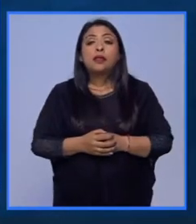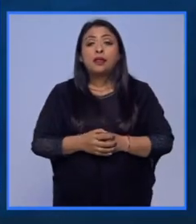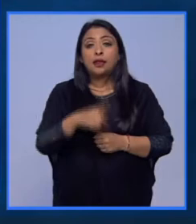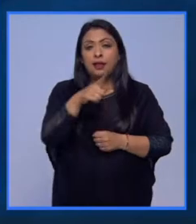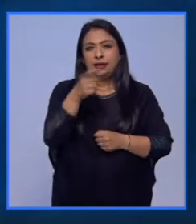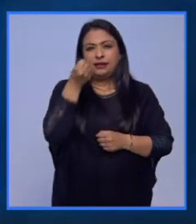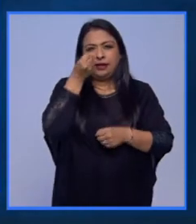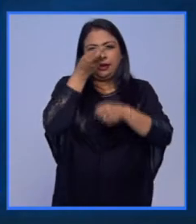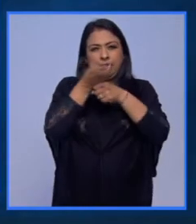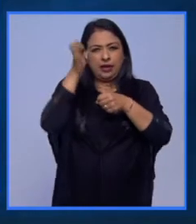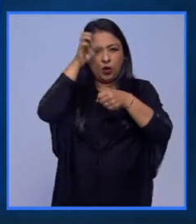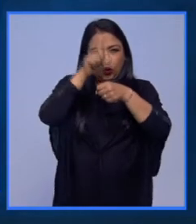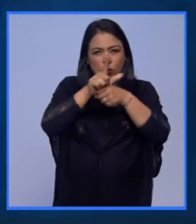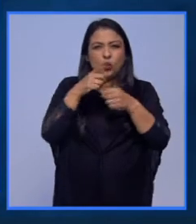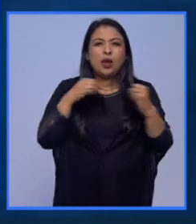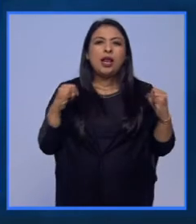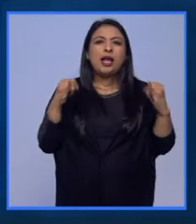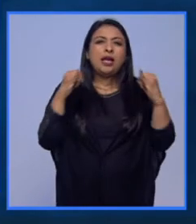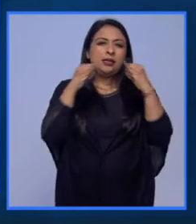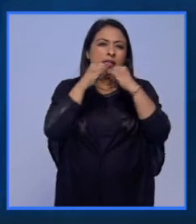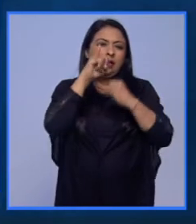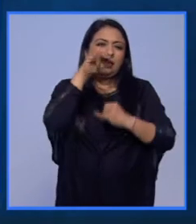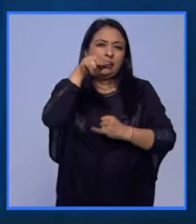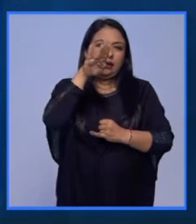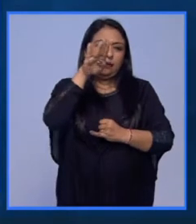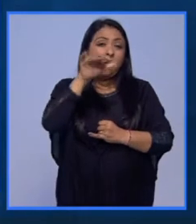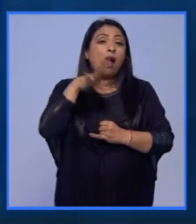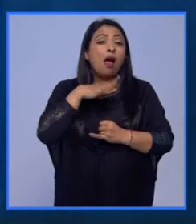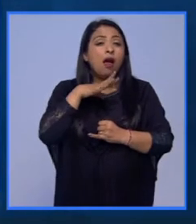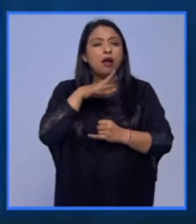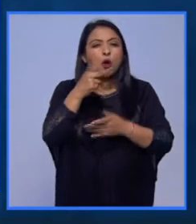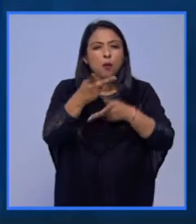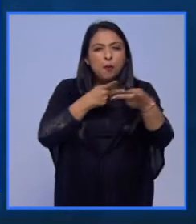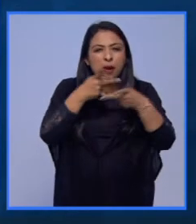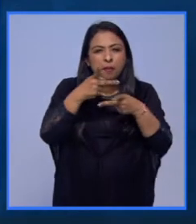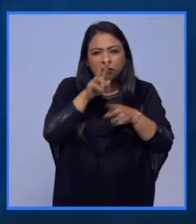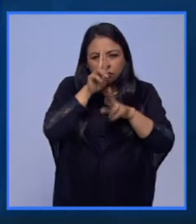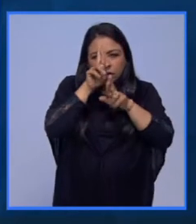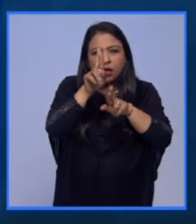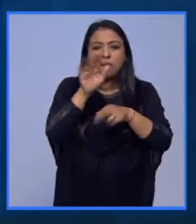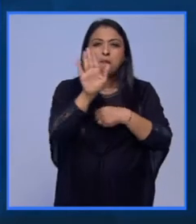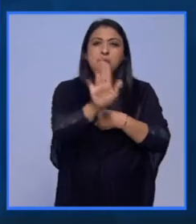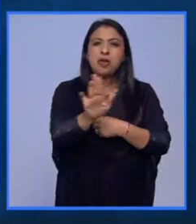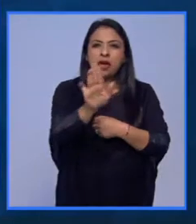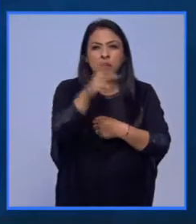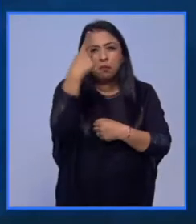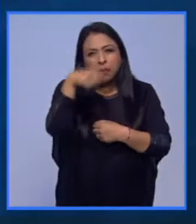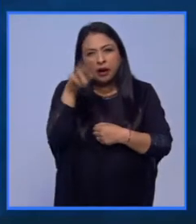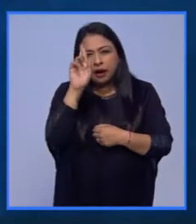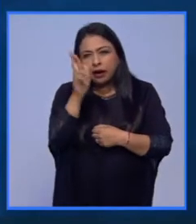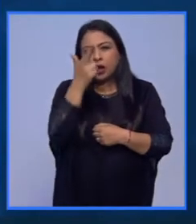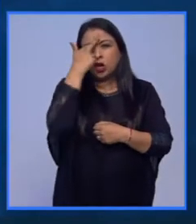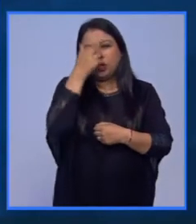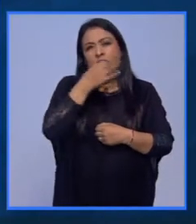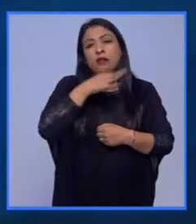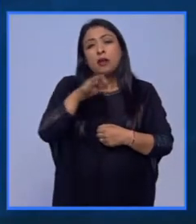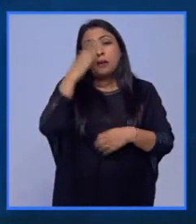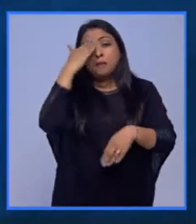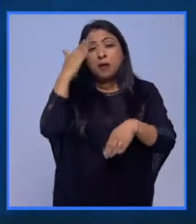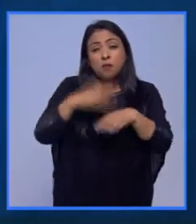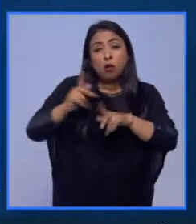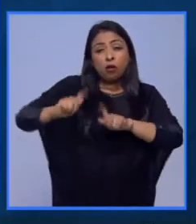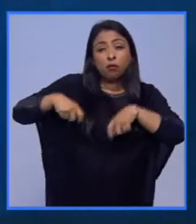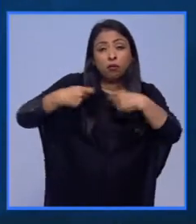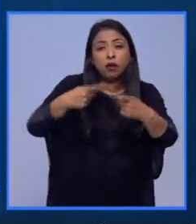la Secretaría de Cultura, el Instituto Nacional de Bellas Artes, están preparando un homenaje el próximo miércoles para recordar y celebrar la memoria y el